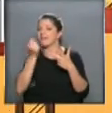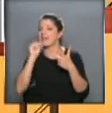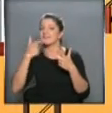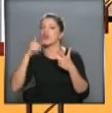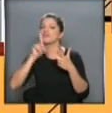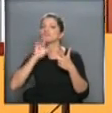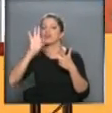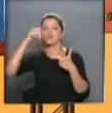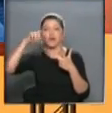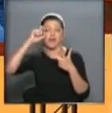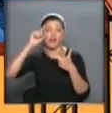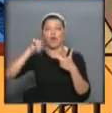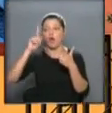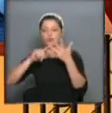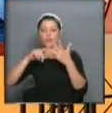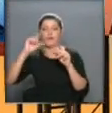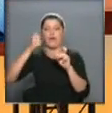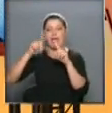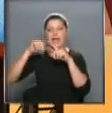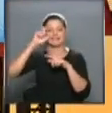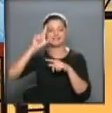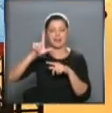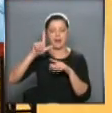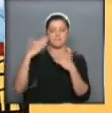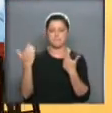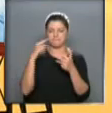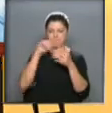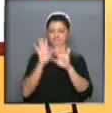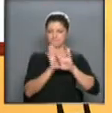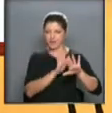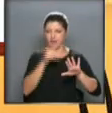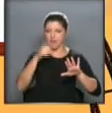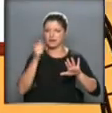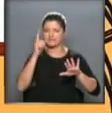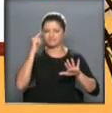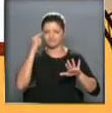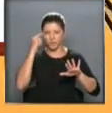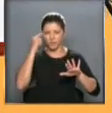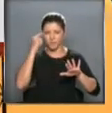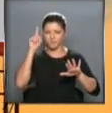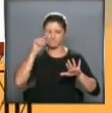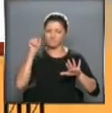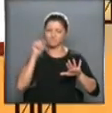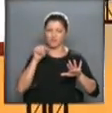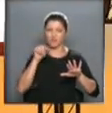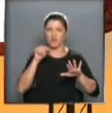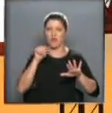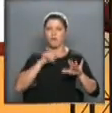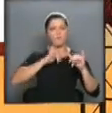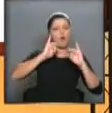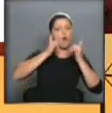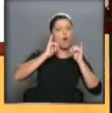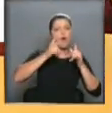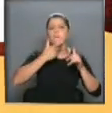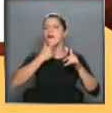dios. Ahora, una vez que superamos la onda de la divinidad terrena, la pregunta aparece una vez más. ¿Los pibes creen